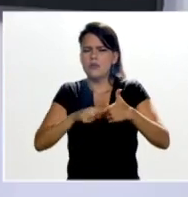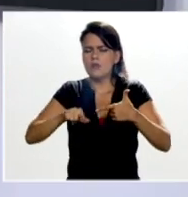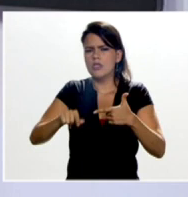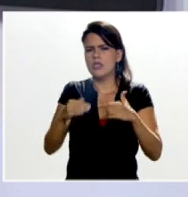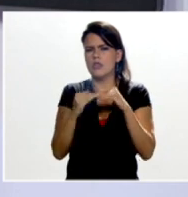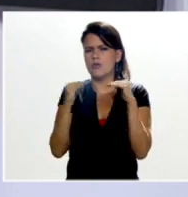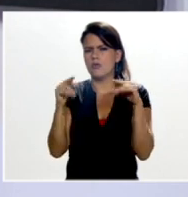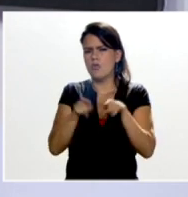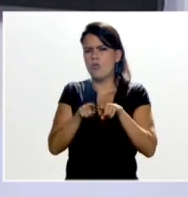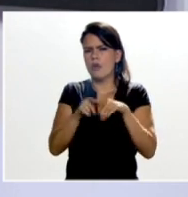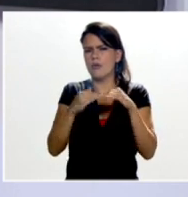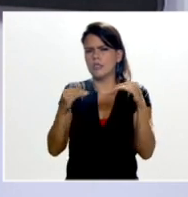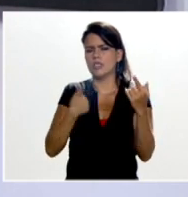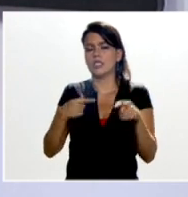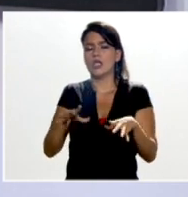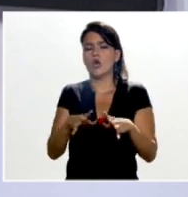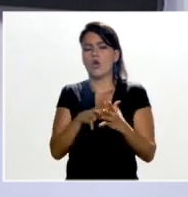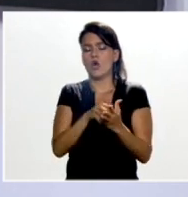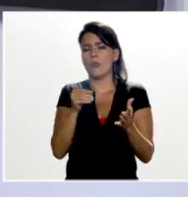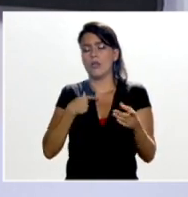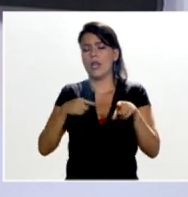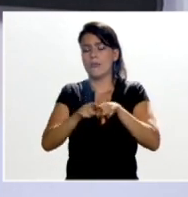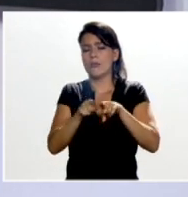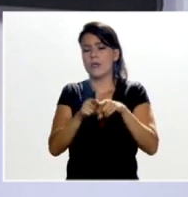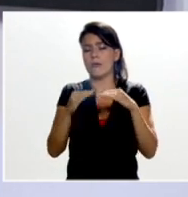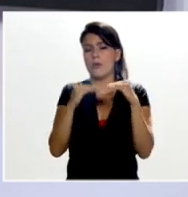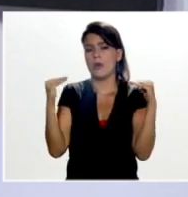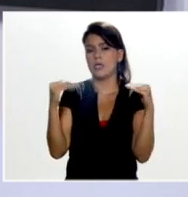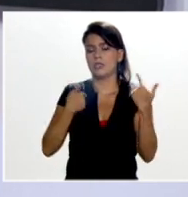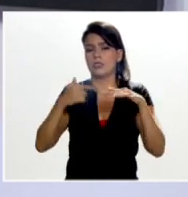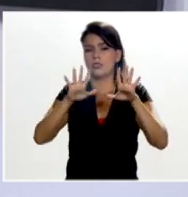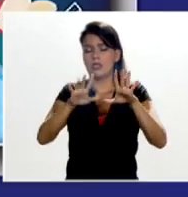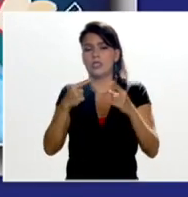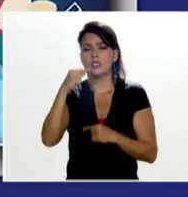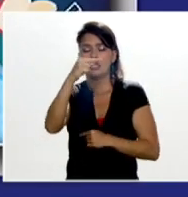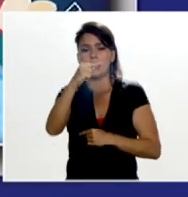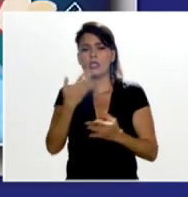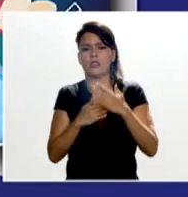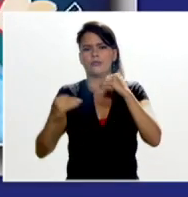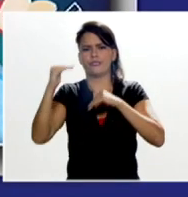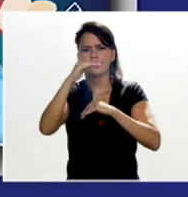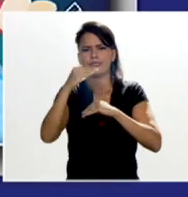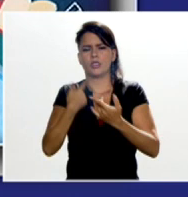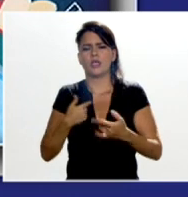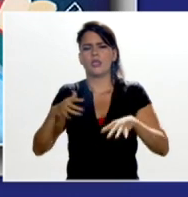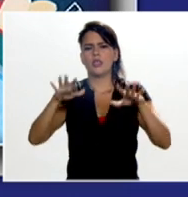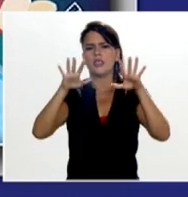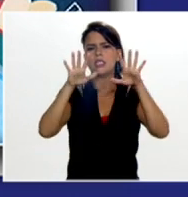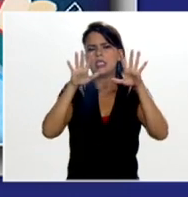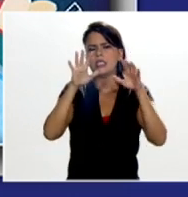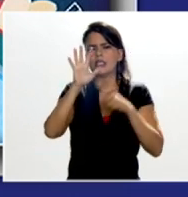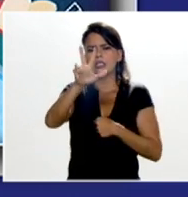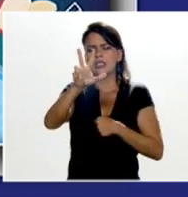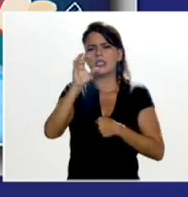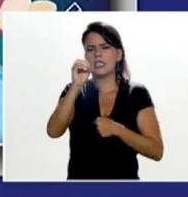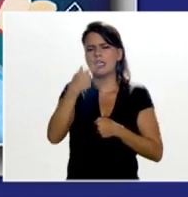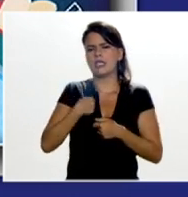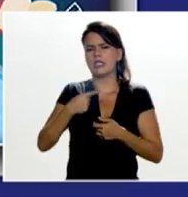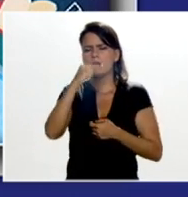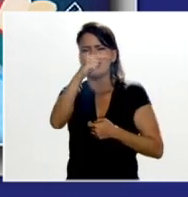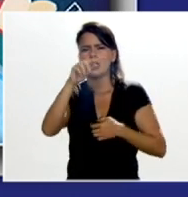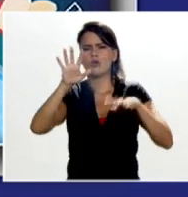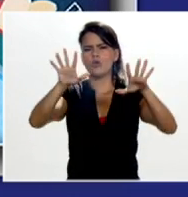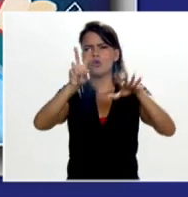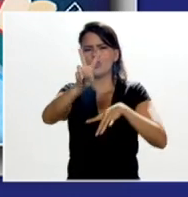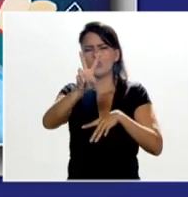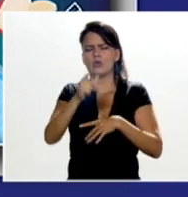base, que es el 10, y se restan los exponentes. Entonces, restamos 30 menos 12, que da el exponente 18, para una respuesta